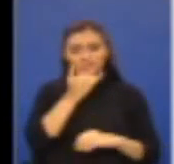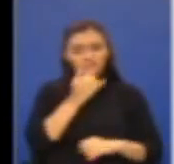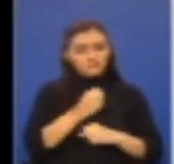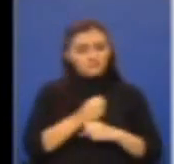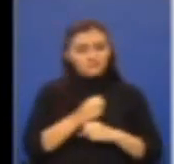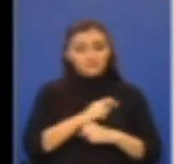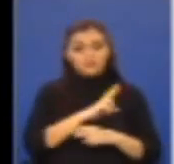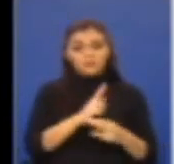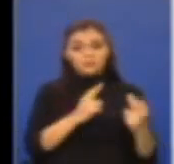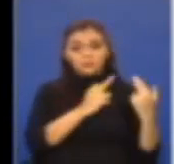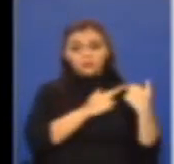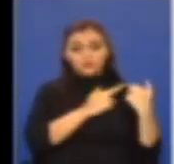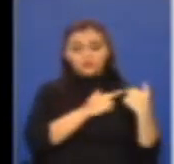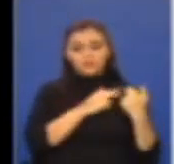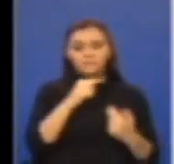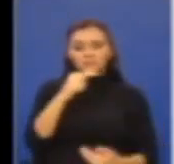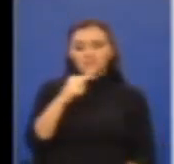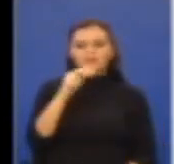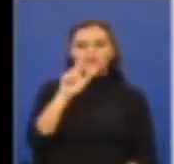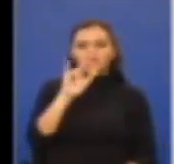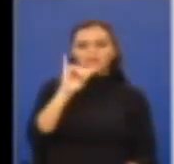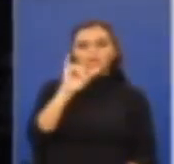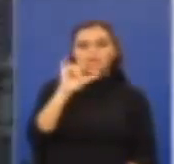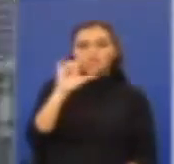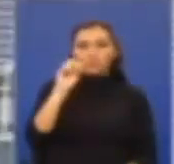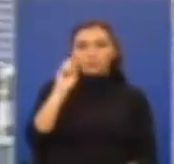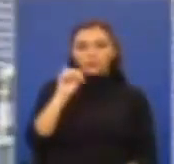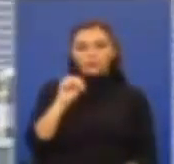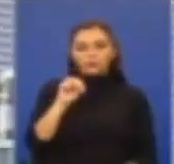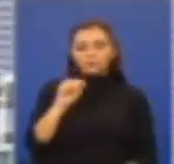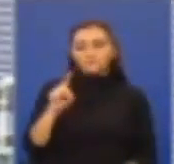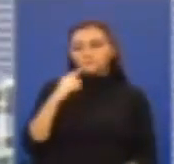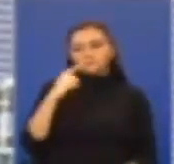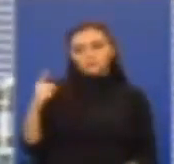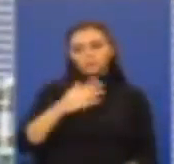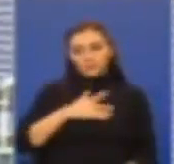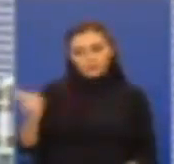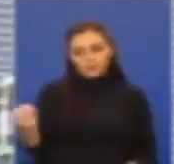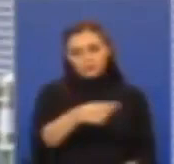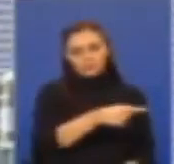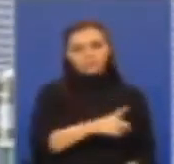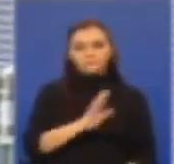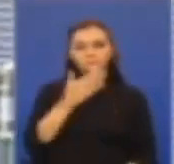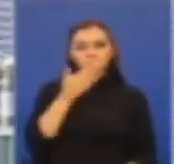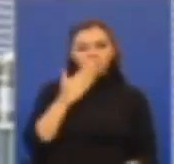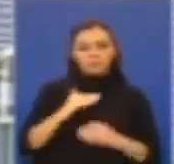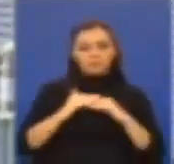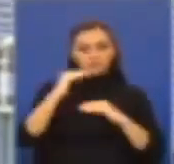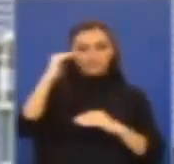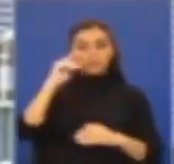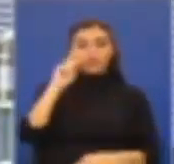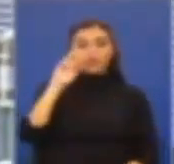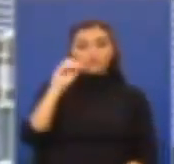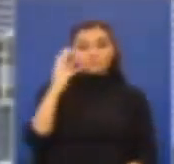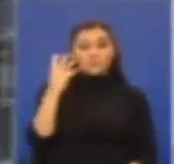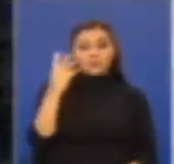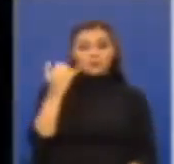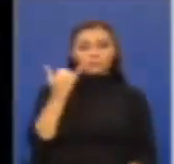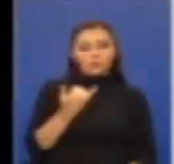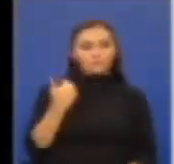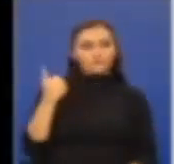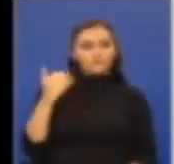Yo le encargué por eso a Guillón, pese a que era ministro, dirigí el IAEN y las mejoras son claras. Abril 2014 tenemos 51